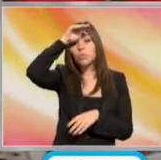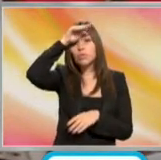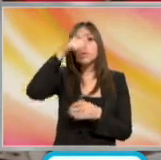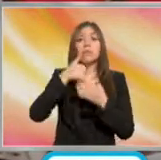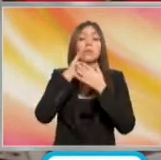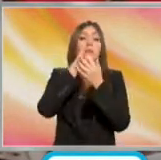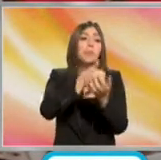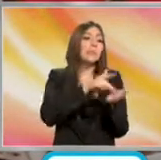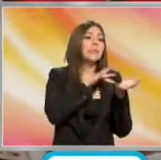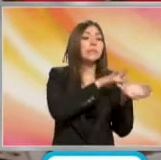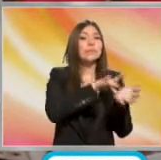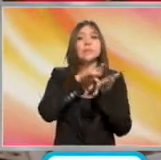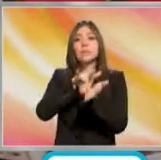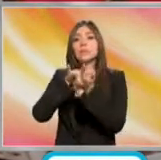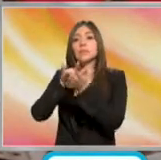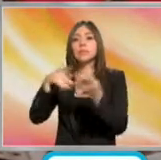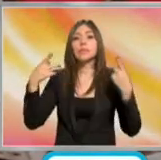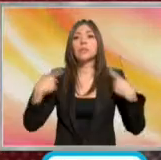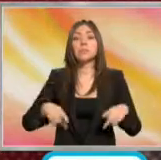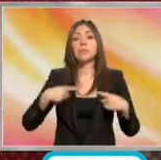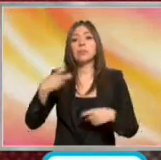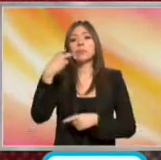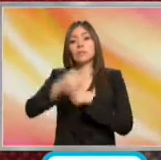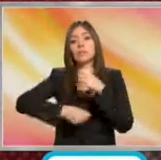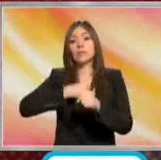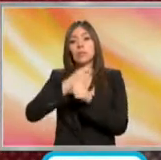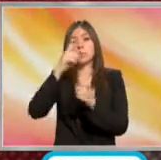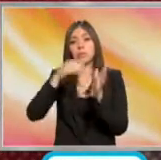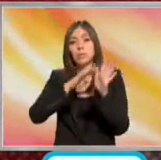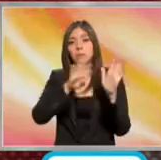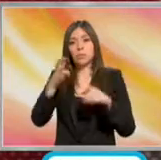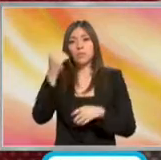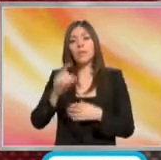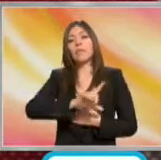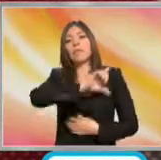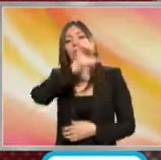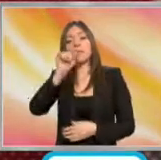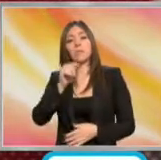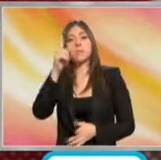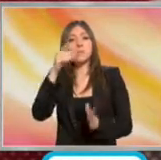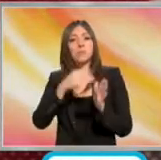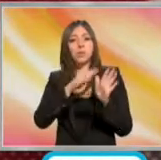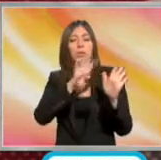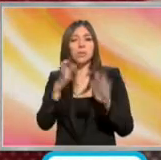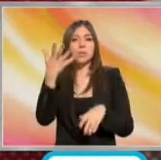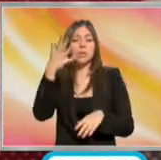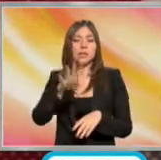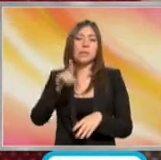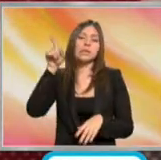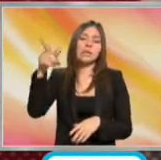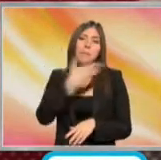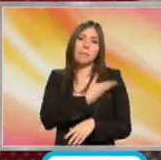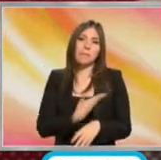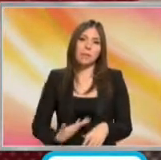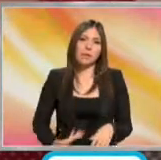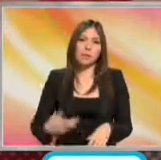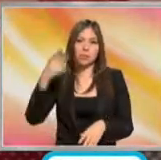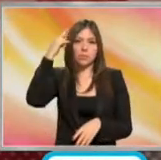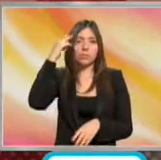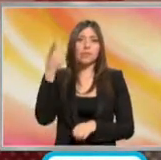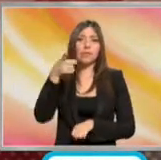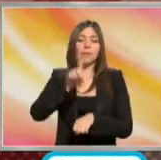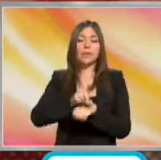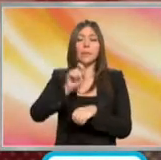esta desgracia que en 1909 azotó. Ya en 1910, a través del decreto presidencial, don Porfirio Díaz, el 21